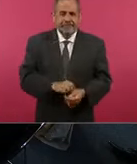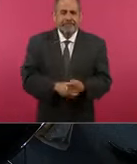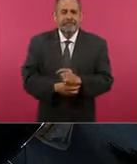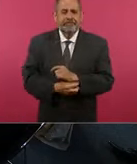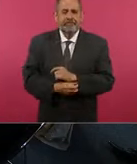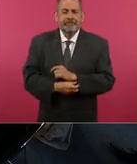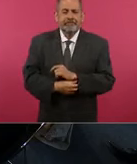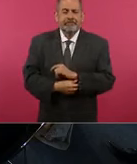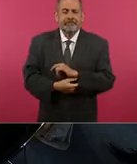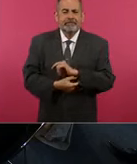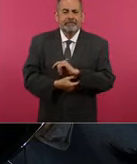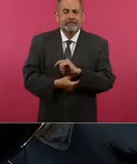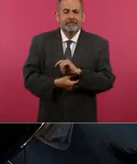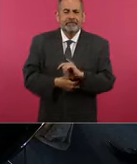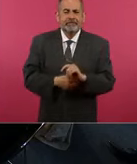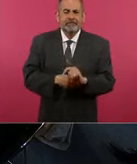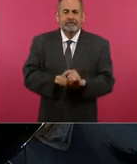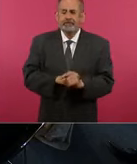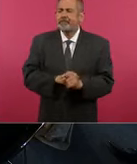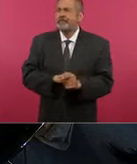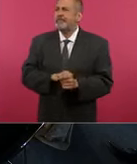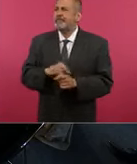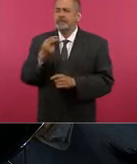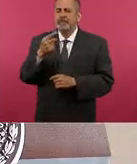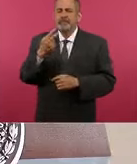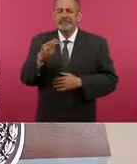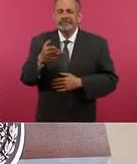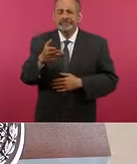No, no, no, no es "ya se va".